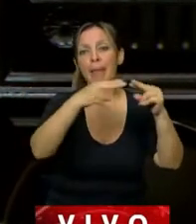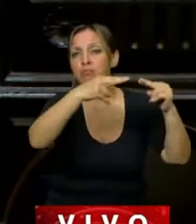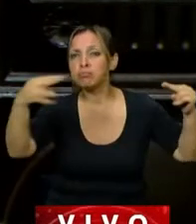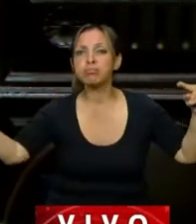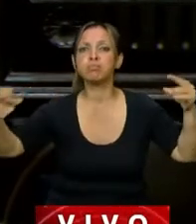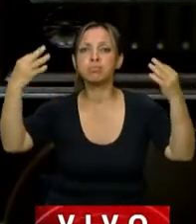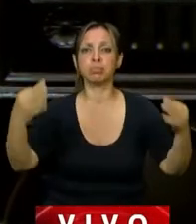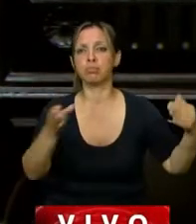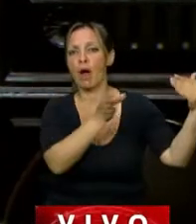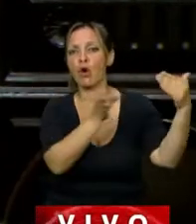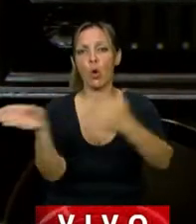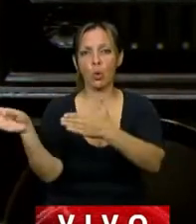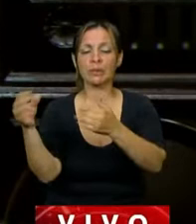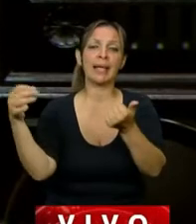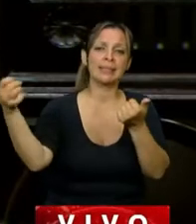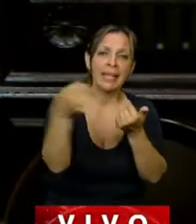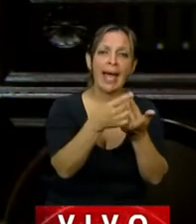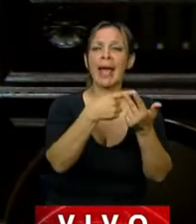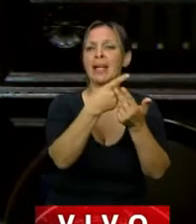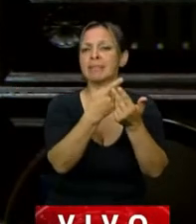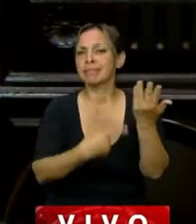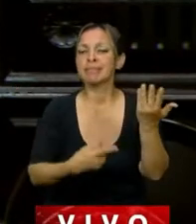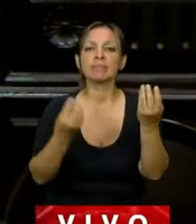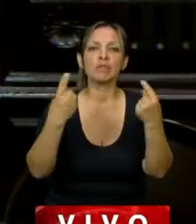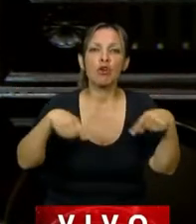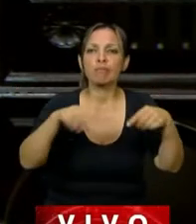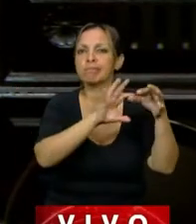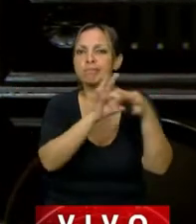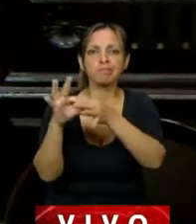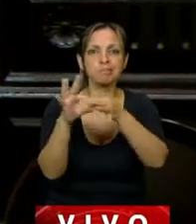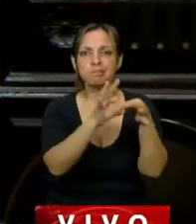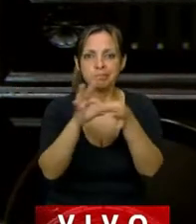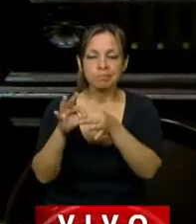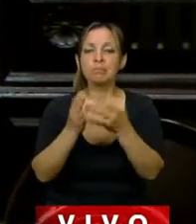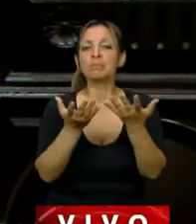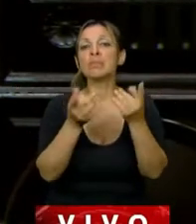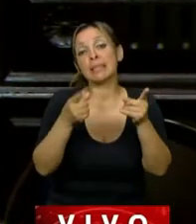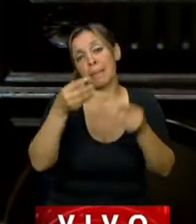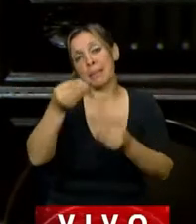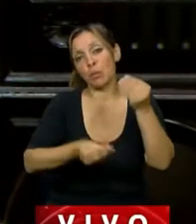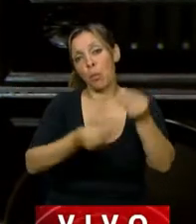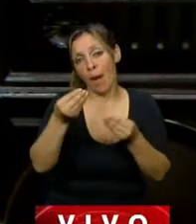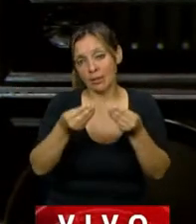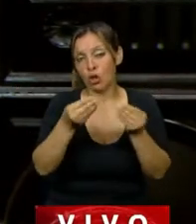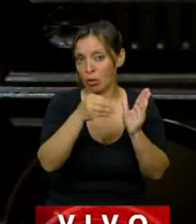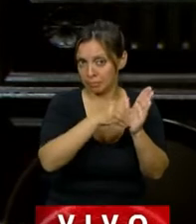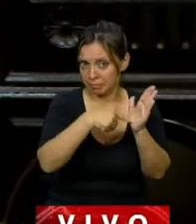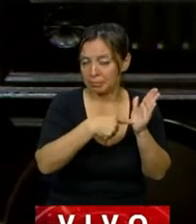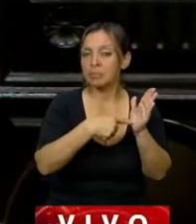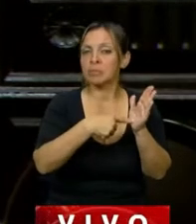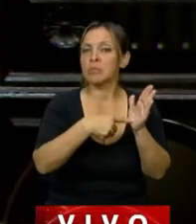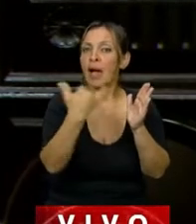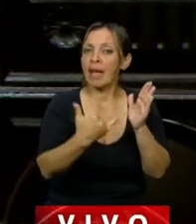vial, en trenes, en vías de comunicación, básicamente. Y en el presupuesto